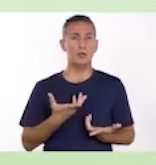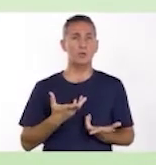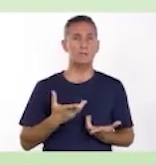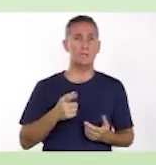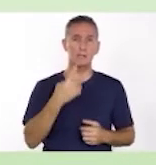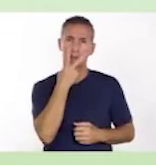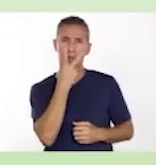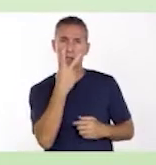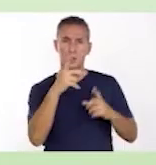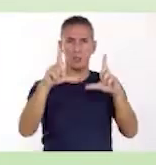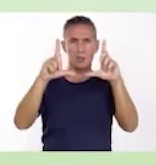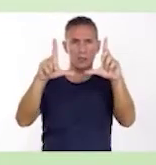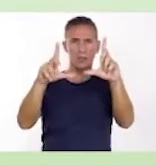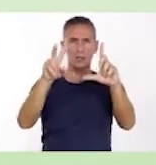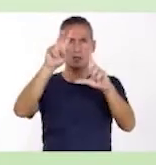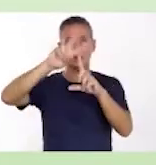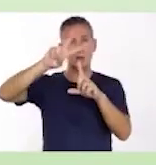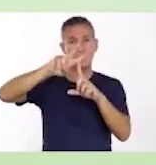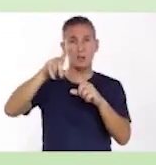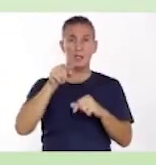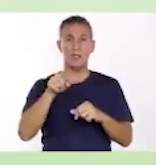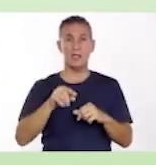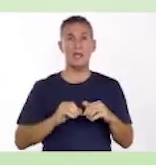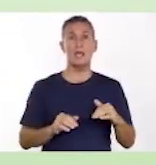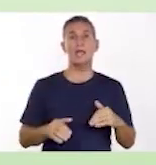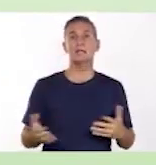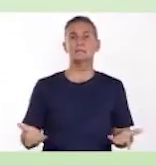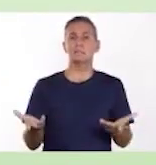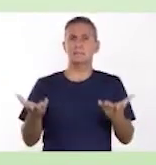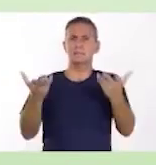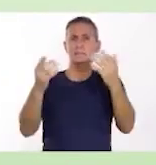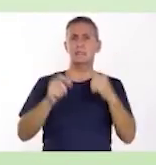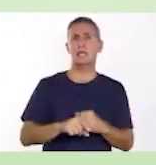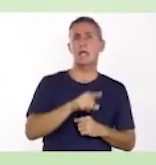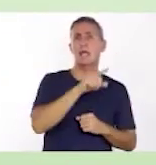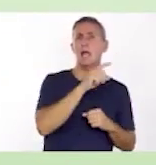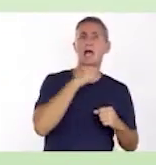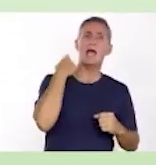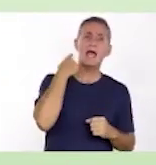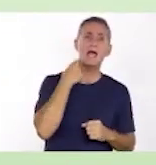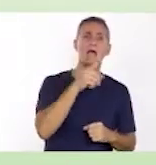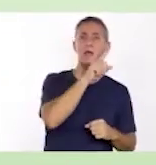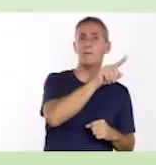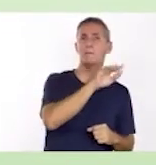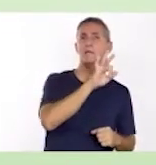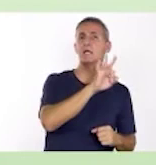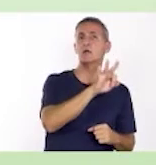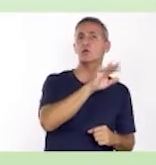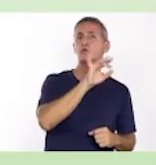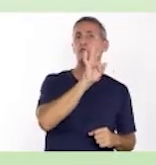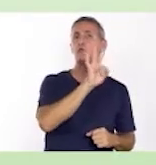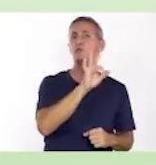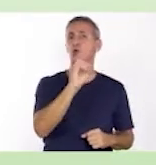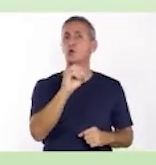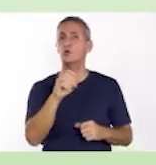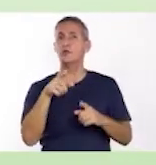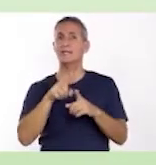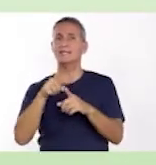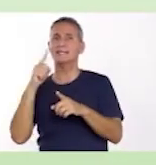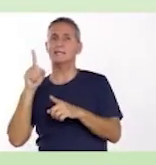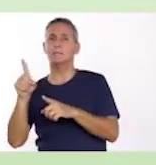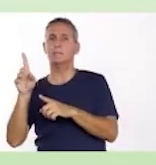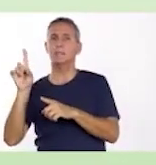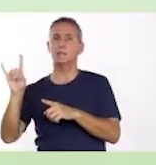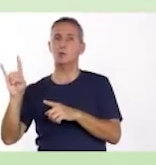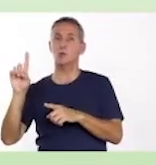en pantalla, a ese movimiento que se desarrolla entre los años 1880 y